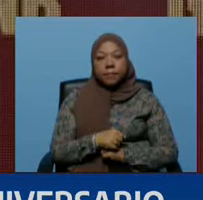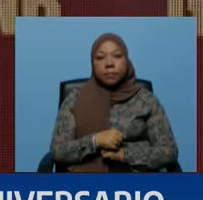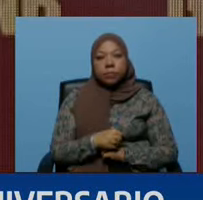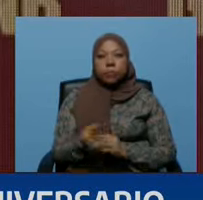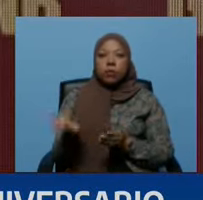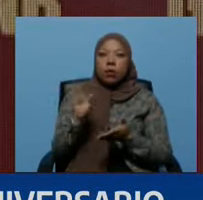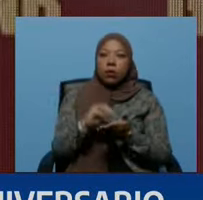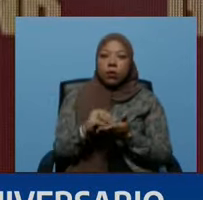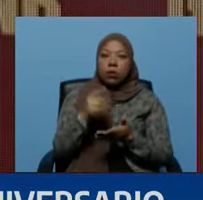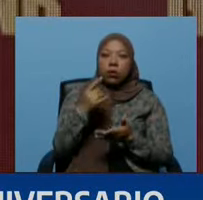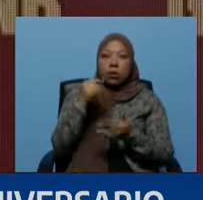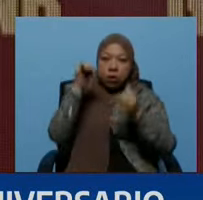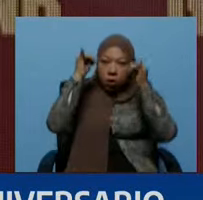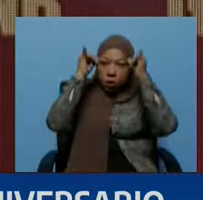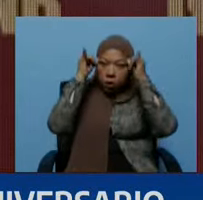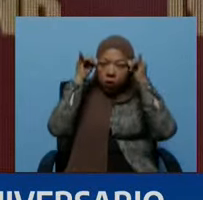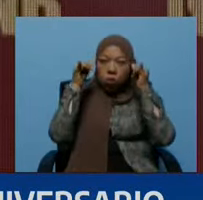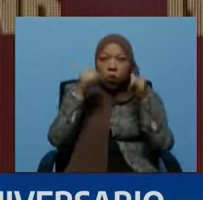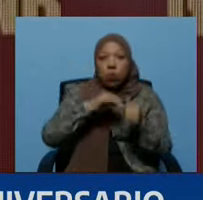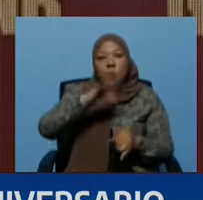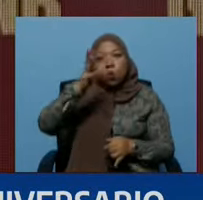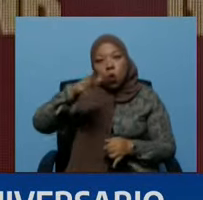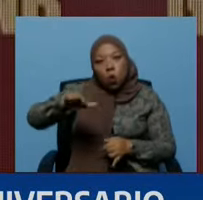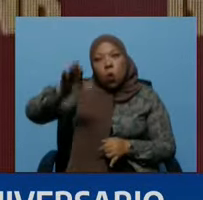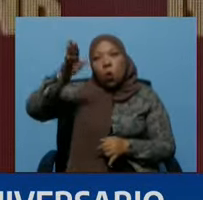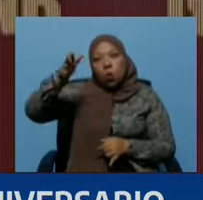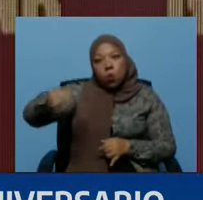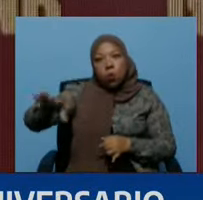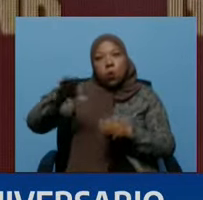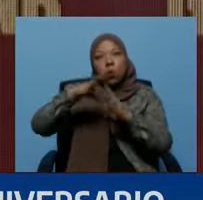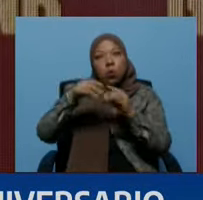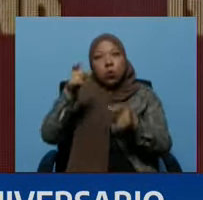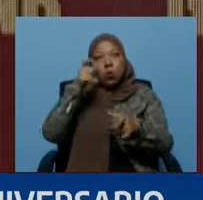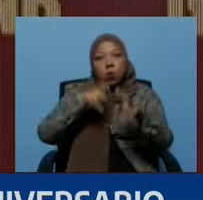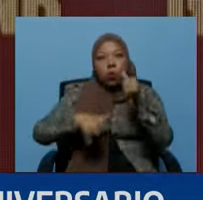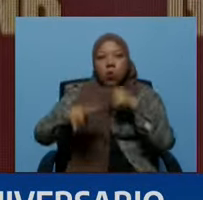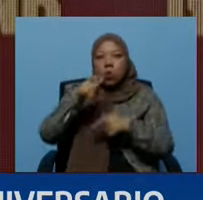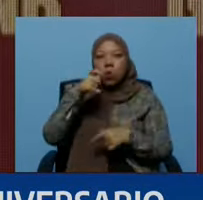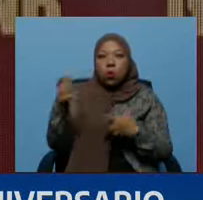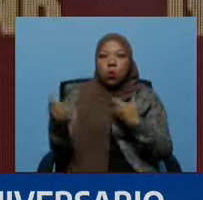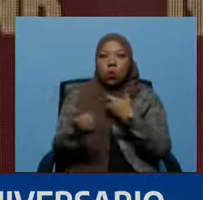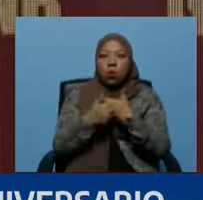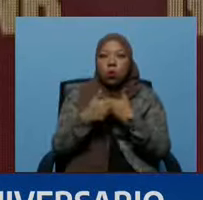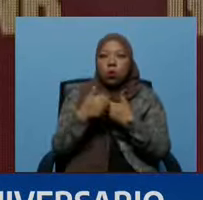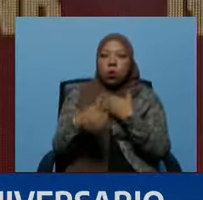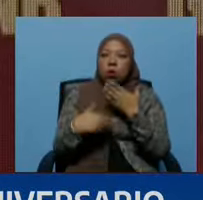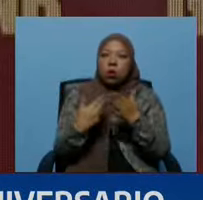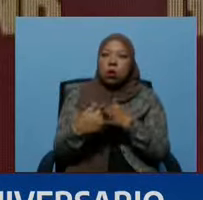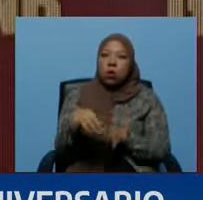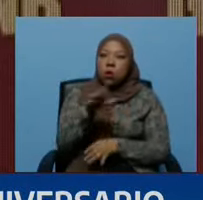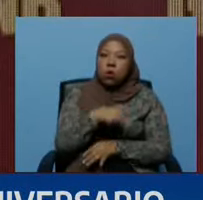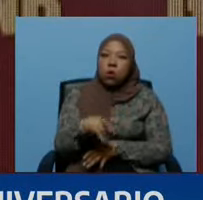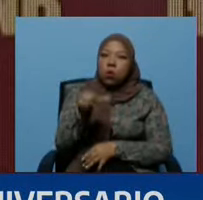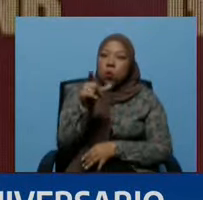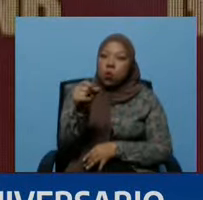Otra vez le llevó el diablo a un monte muy alto y le mostró todos los reinos del mundo y la gloria de ellos. Y le